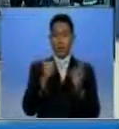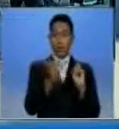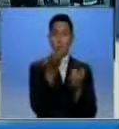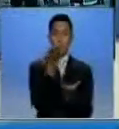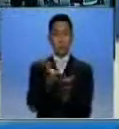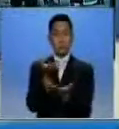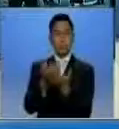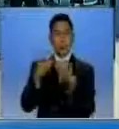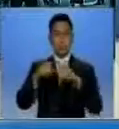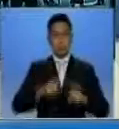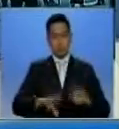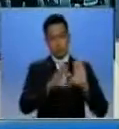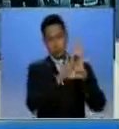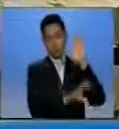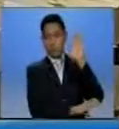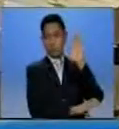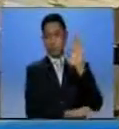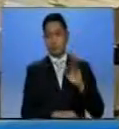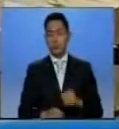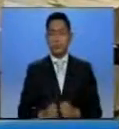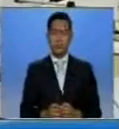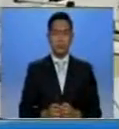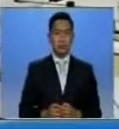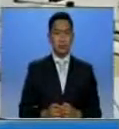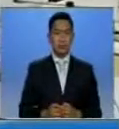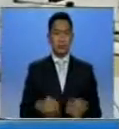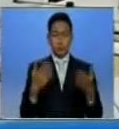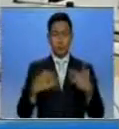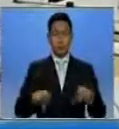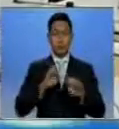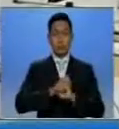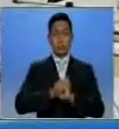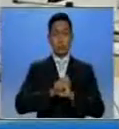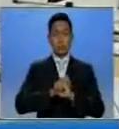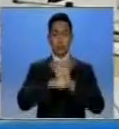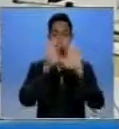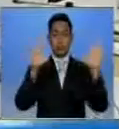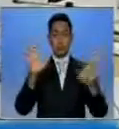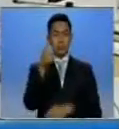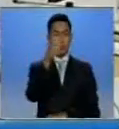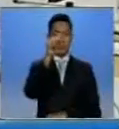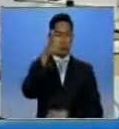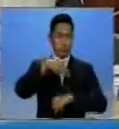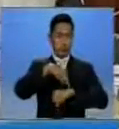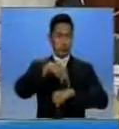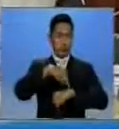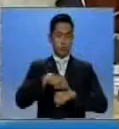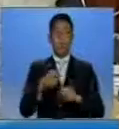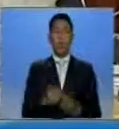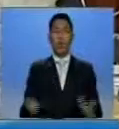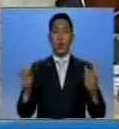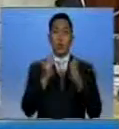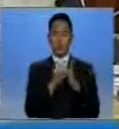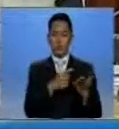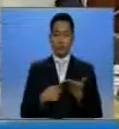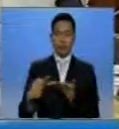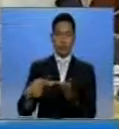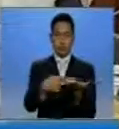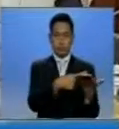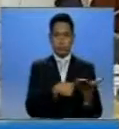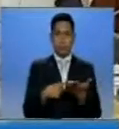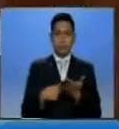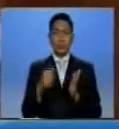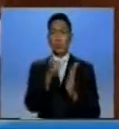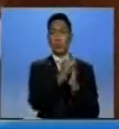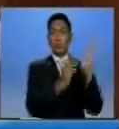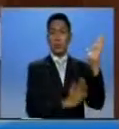la Carta Magna. Pasadas las 10 de la mañana, se reinstaló la comisión ocasional encargada de dar tratamiento al proyecto